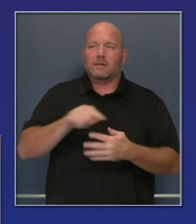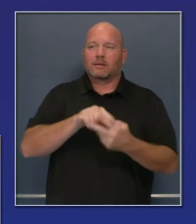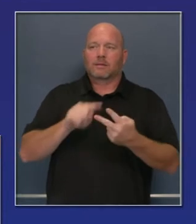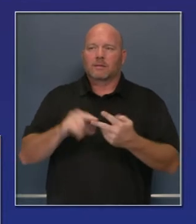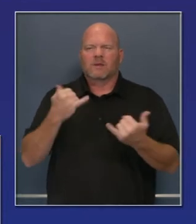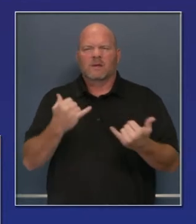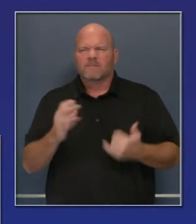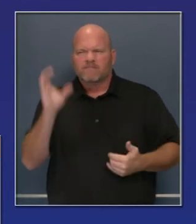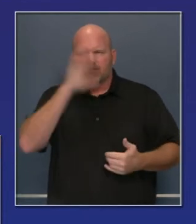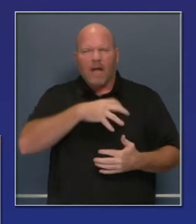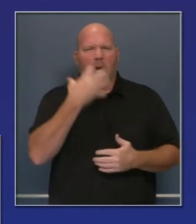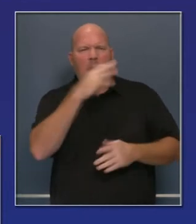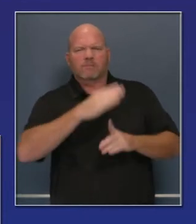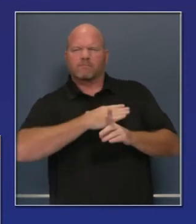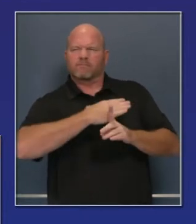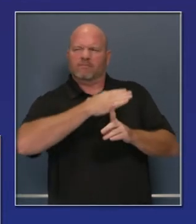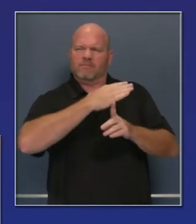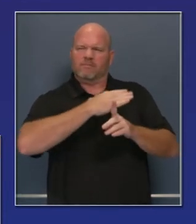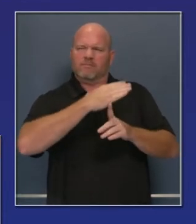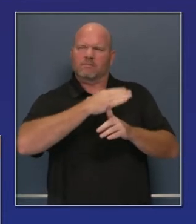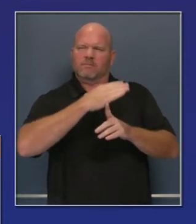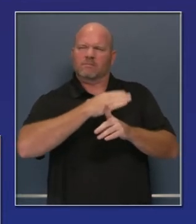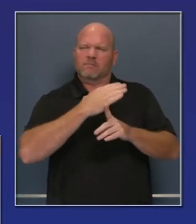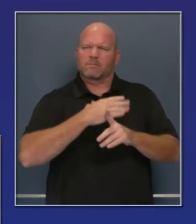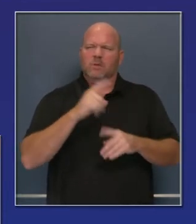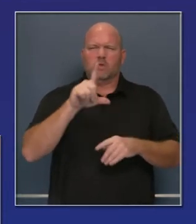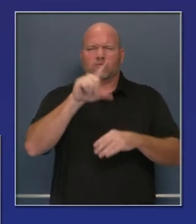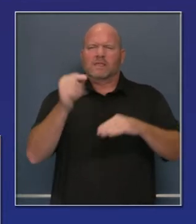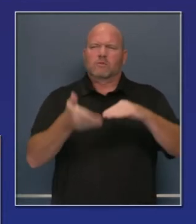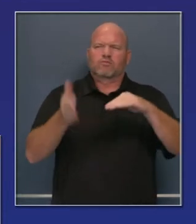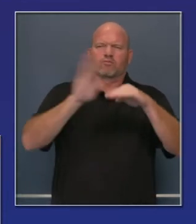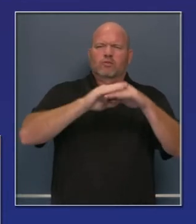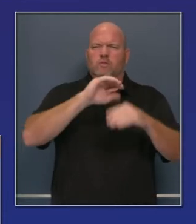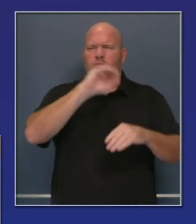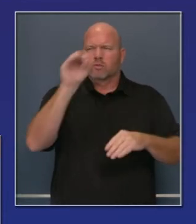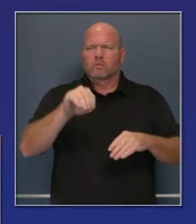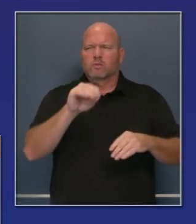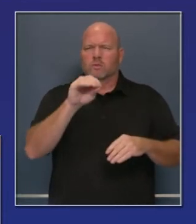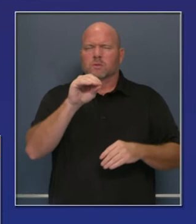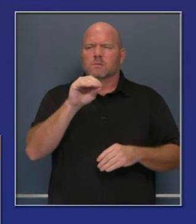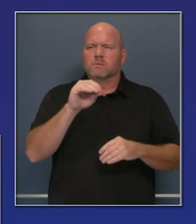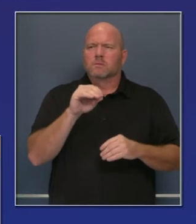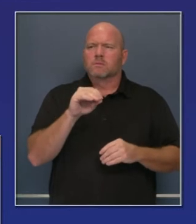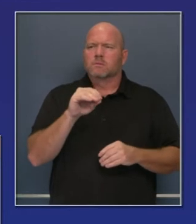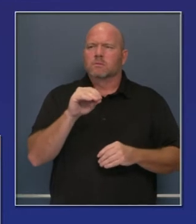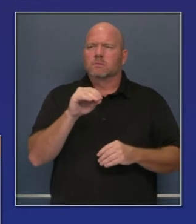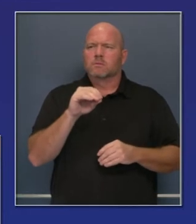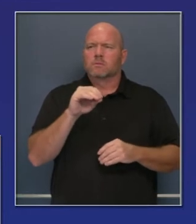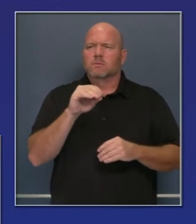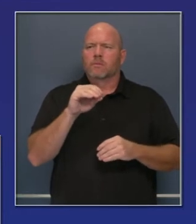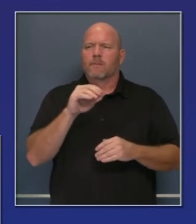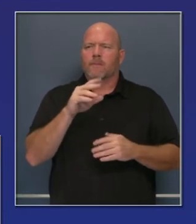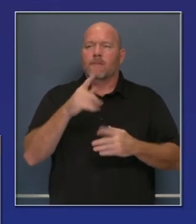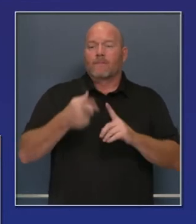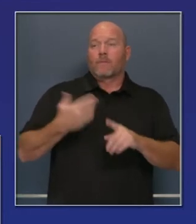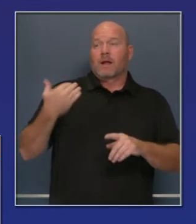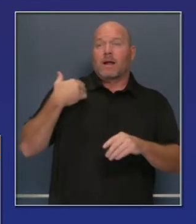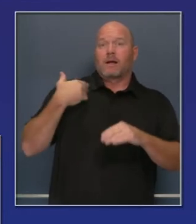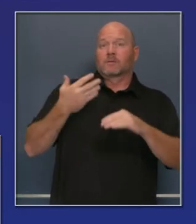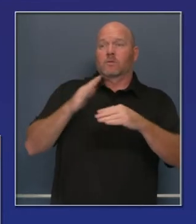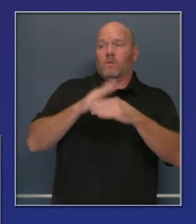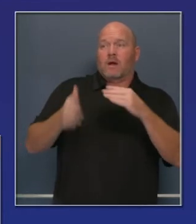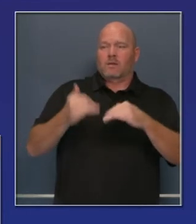también con el calor que aumenta. Esperamos ver un aumento de 20 grados en temperaturas comparado al fin de semana